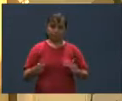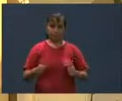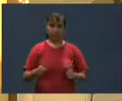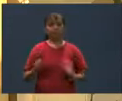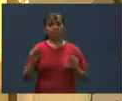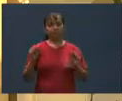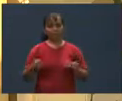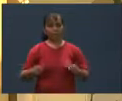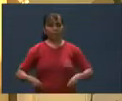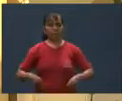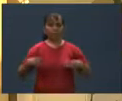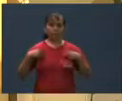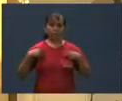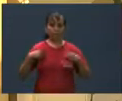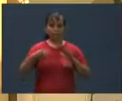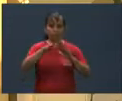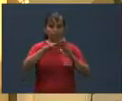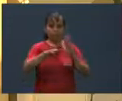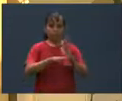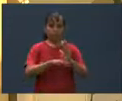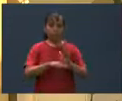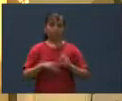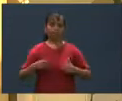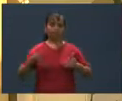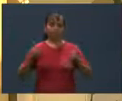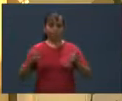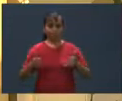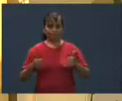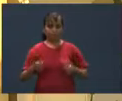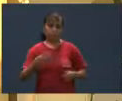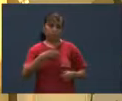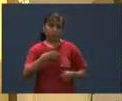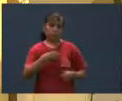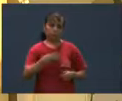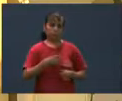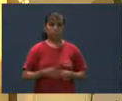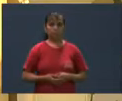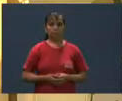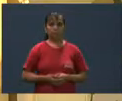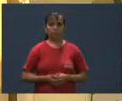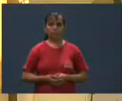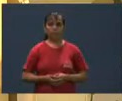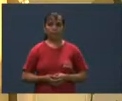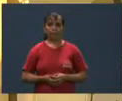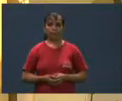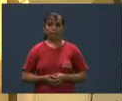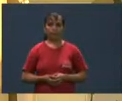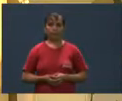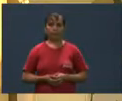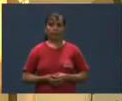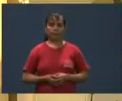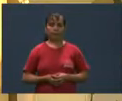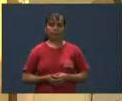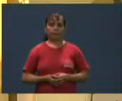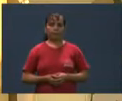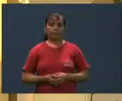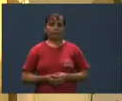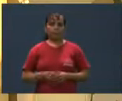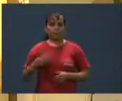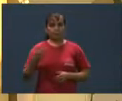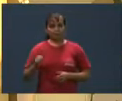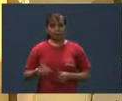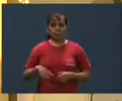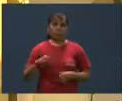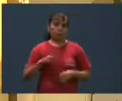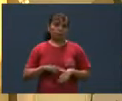mandamientos, el que logra muchos beneficios es la misma persona que cumple esos mandamientos. Pero luego